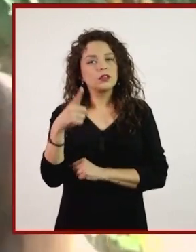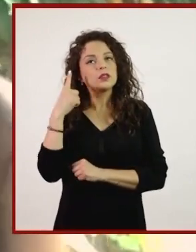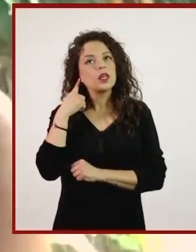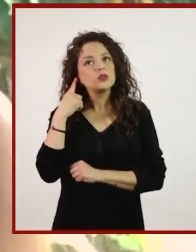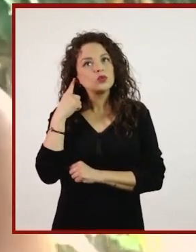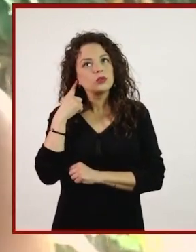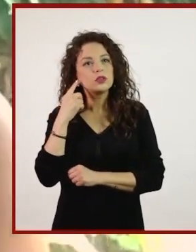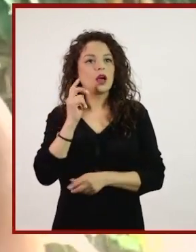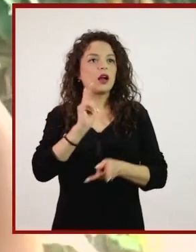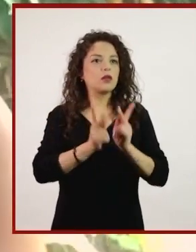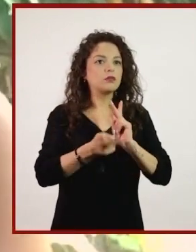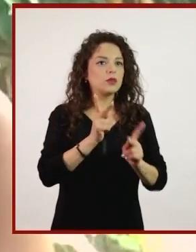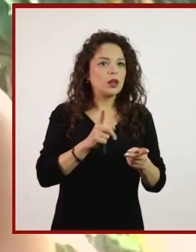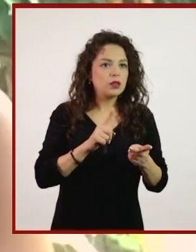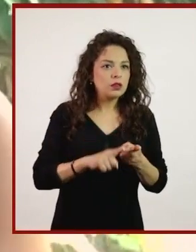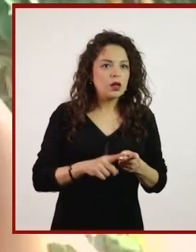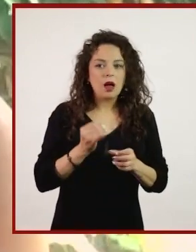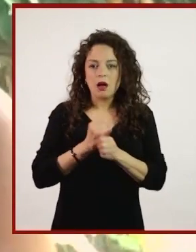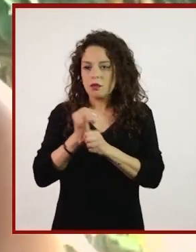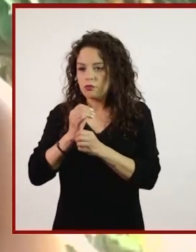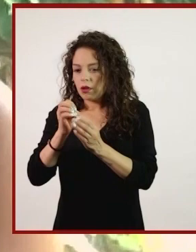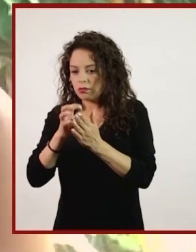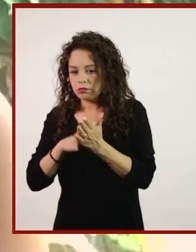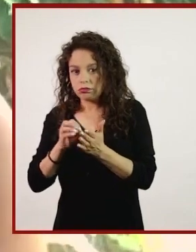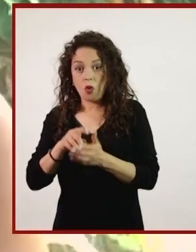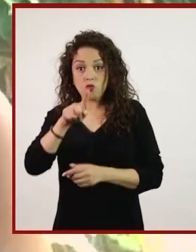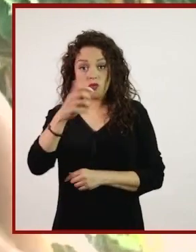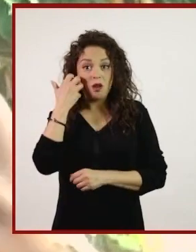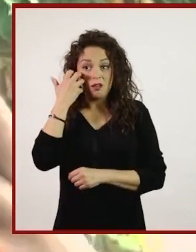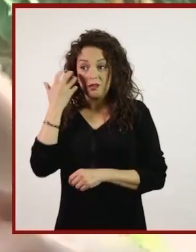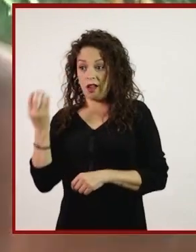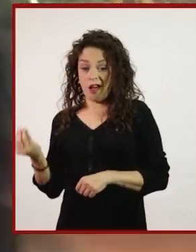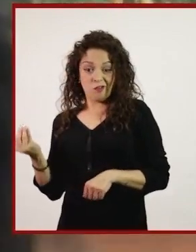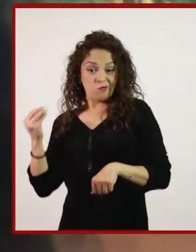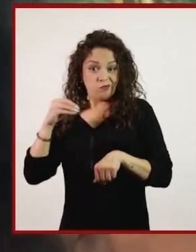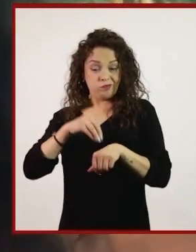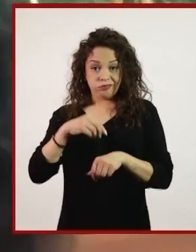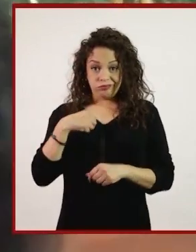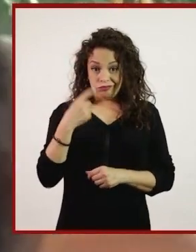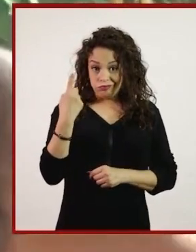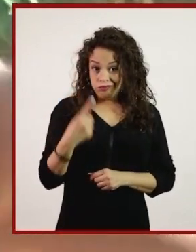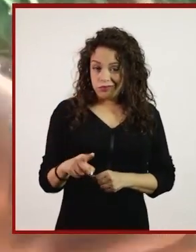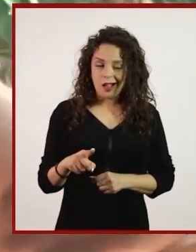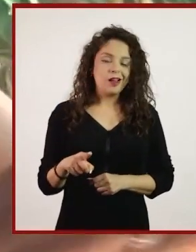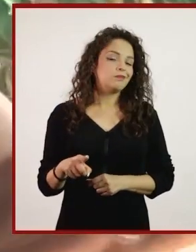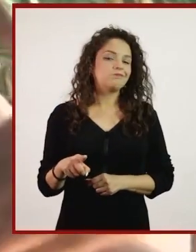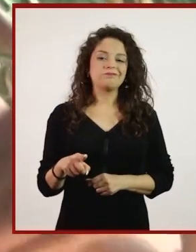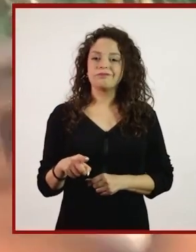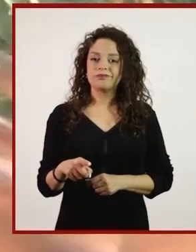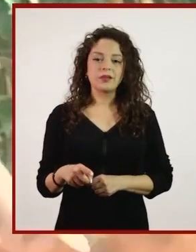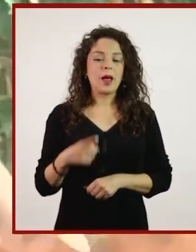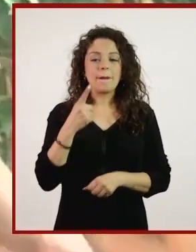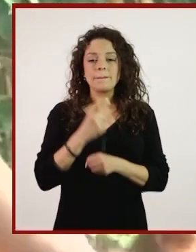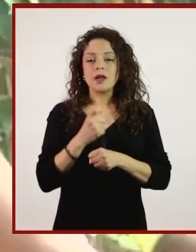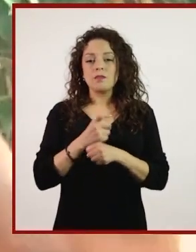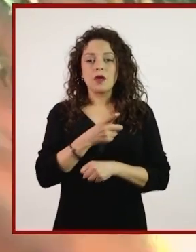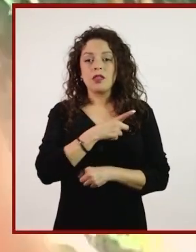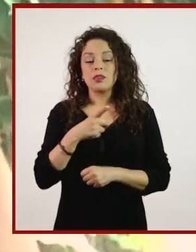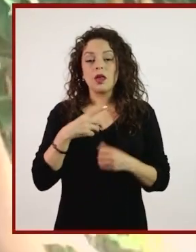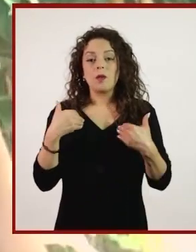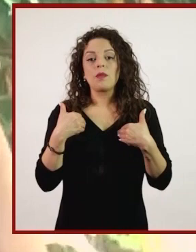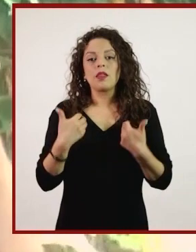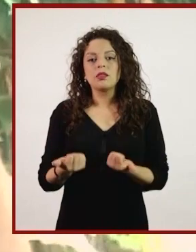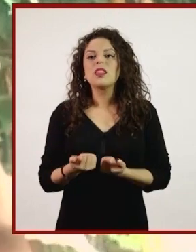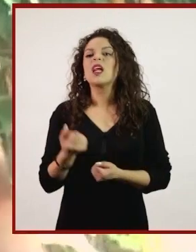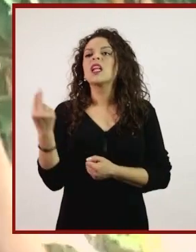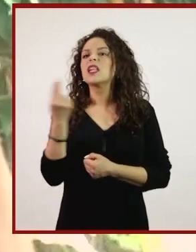¿no? Escucha, conversación, documentación, o sea, no llegas a imponer, ¿no? Siempre hay trabajo en la comunidad,